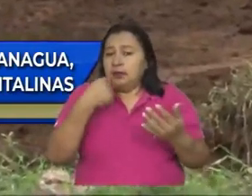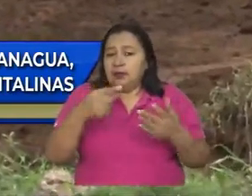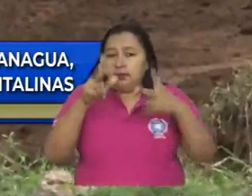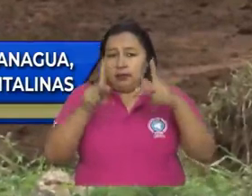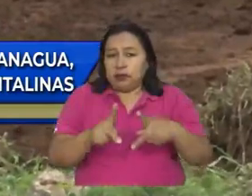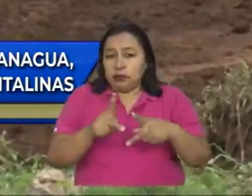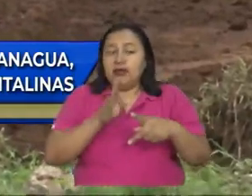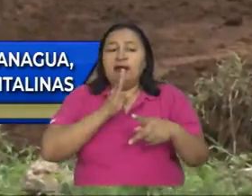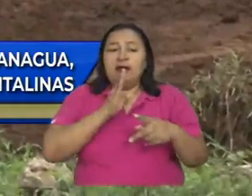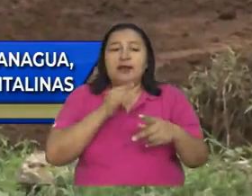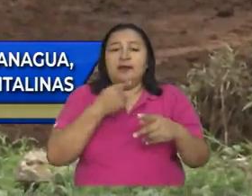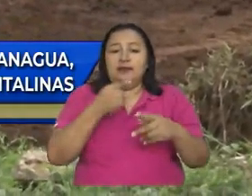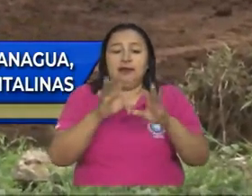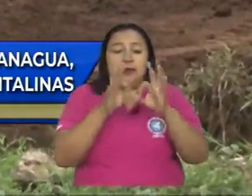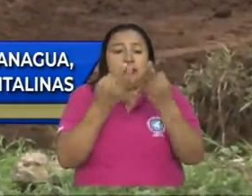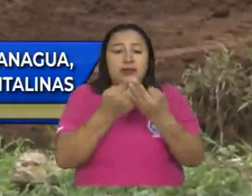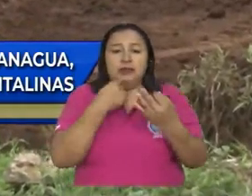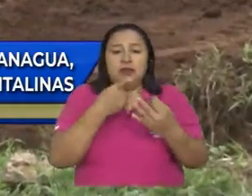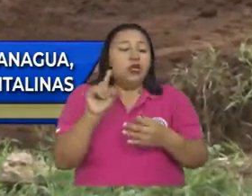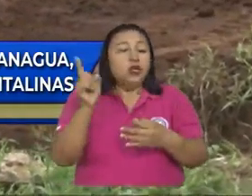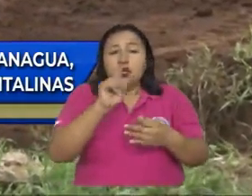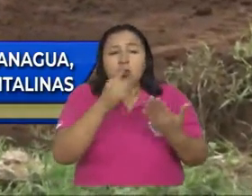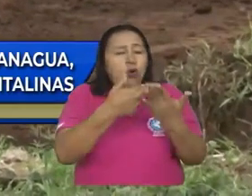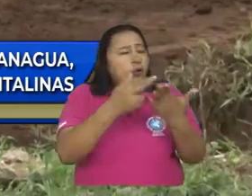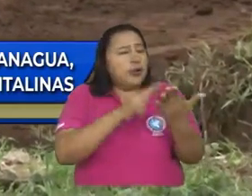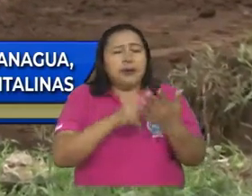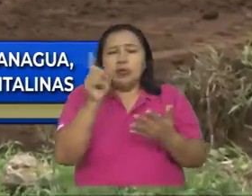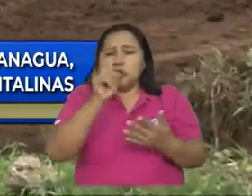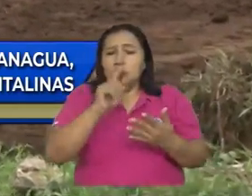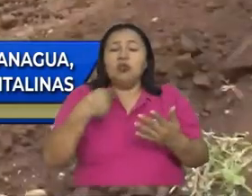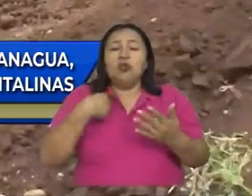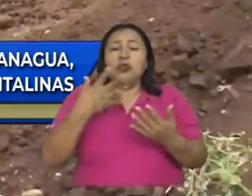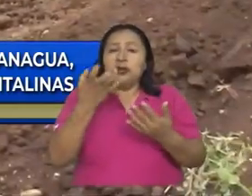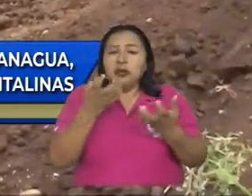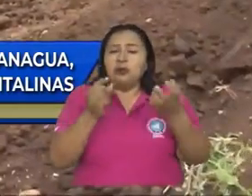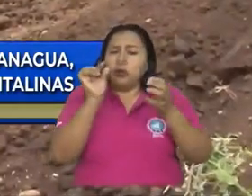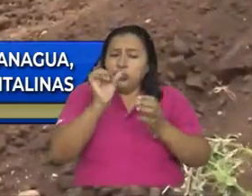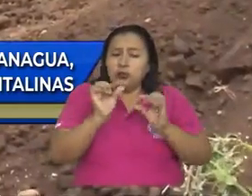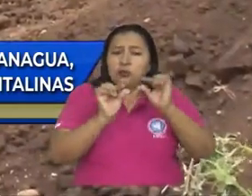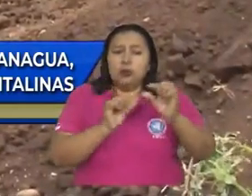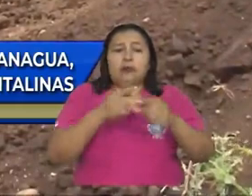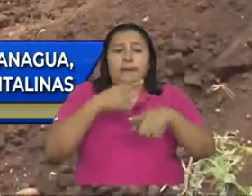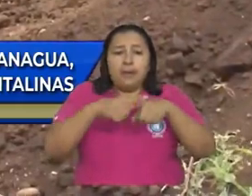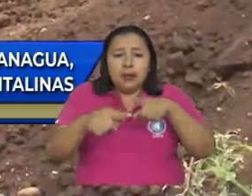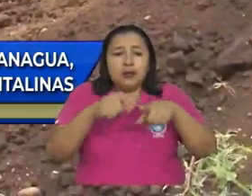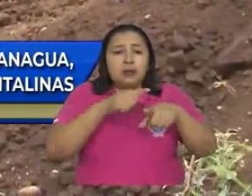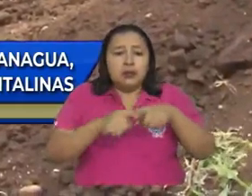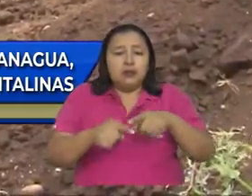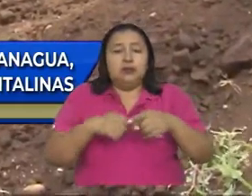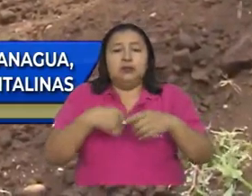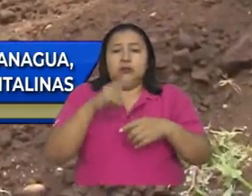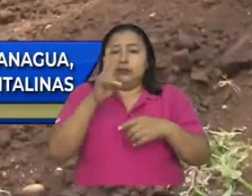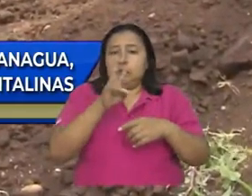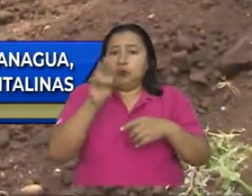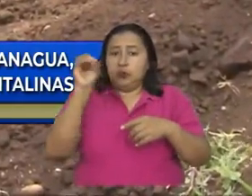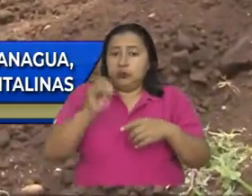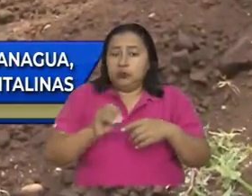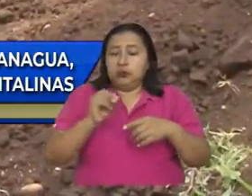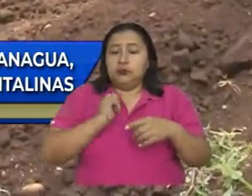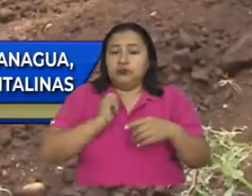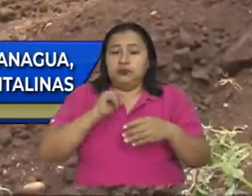expresa la familia. Claro. No es que me lo regalen, sino para ir poquito a poco pagándole. Y menos del 2%